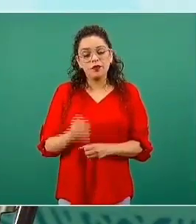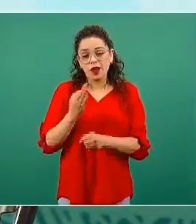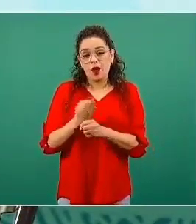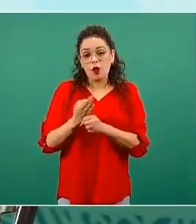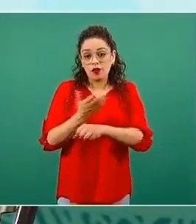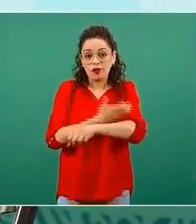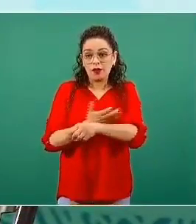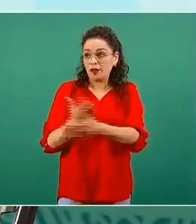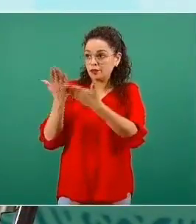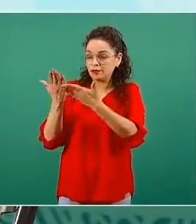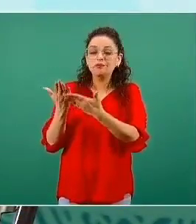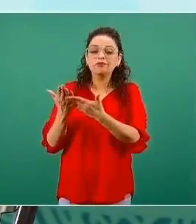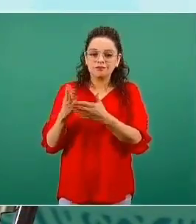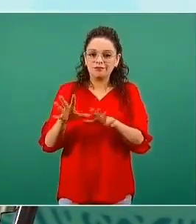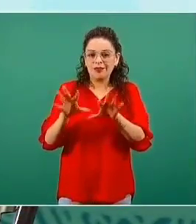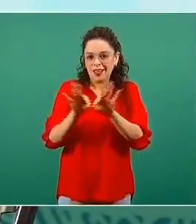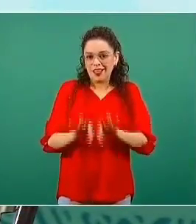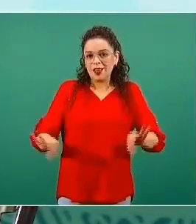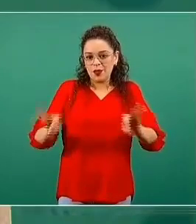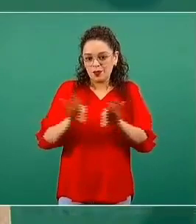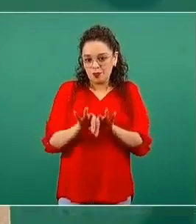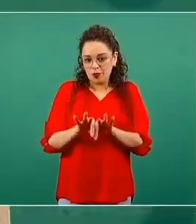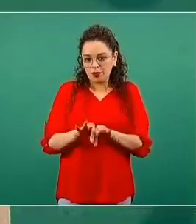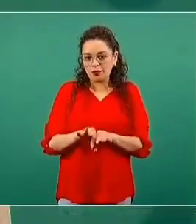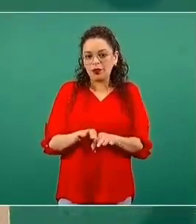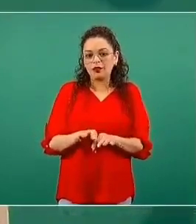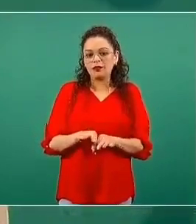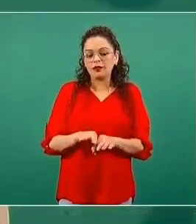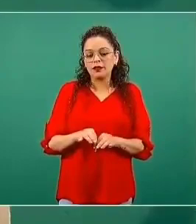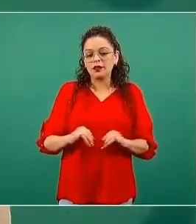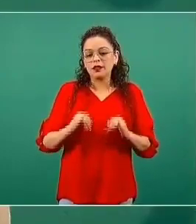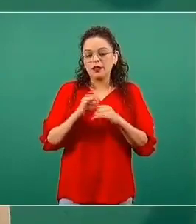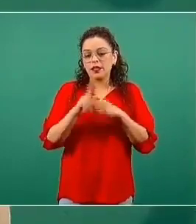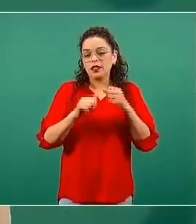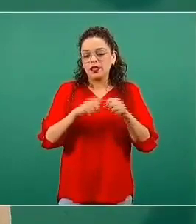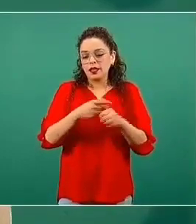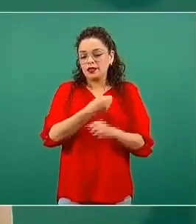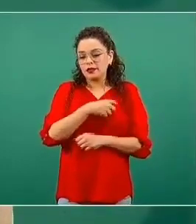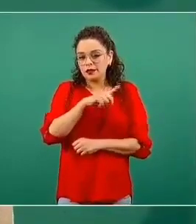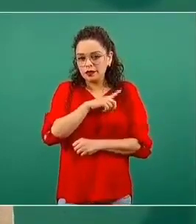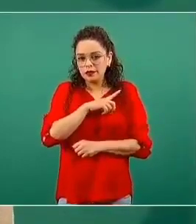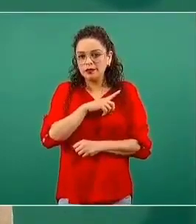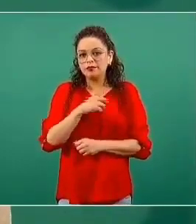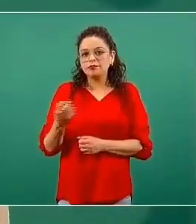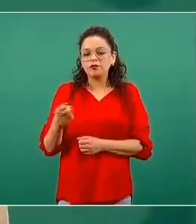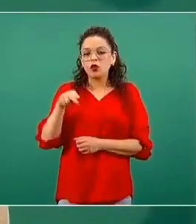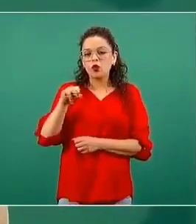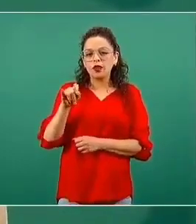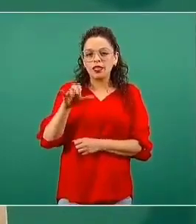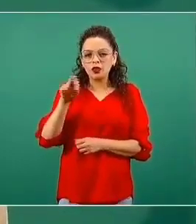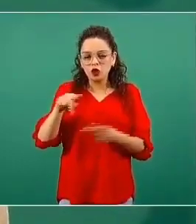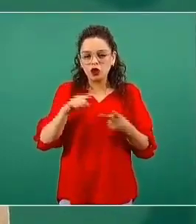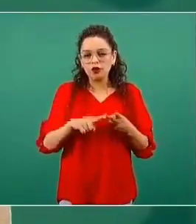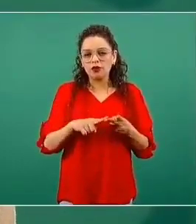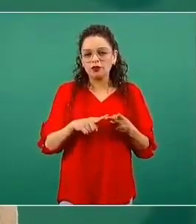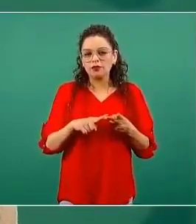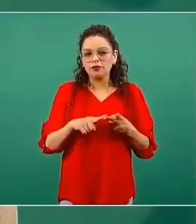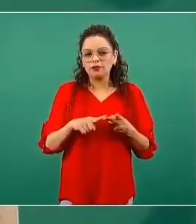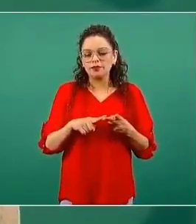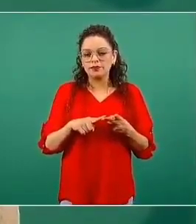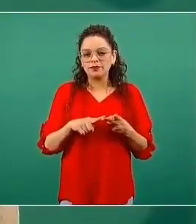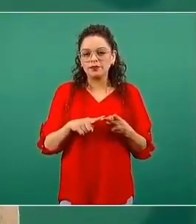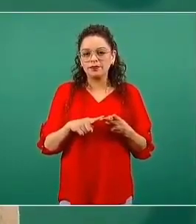nos acompañan, el Instituto Nacional de Salud Pública, el Instituto Nacional de Ciencias Médicas y Nutrición, desde